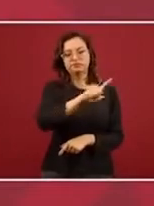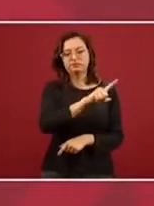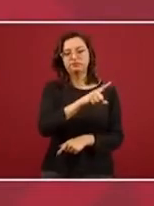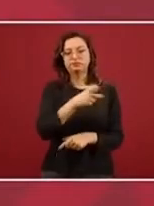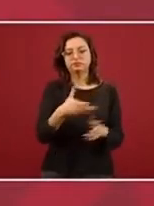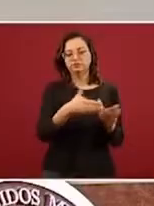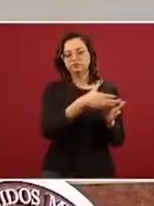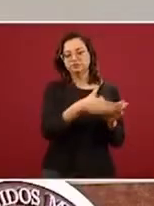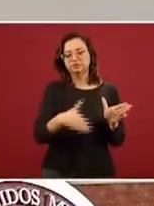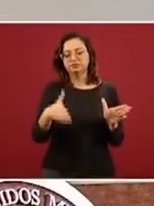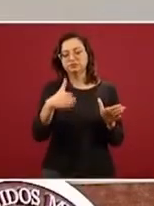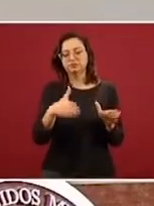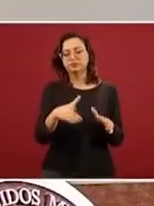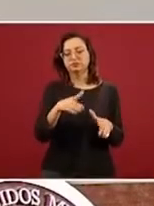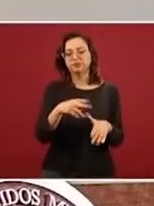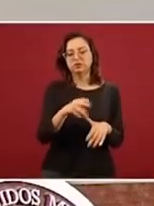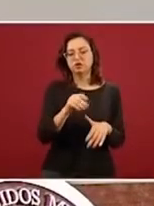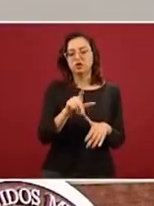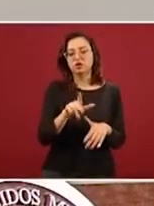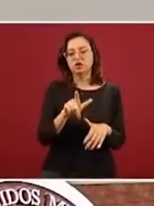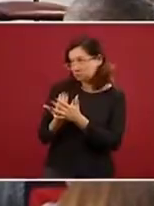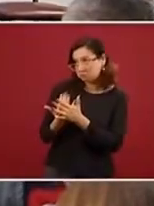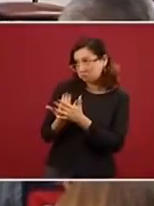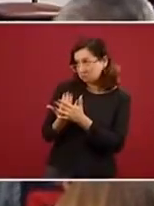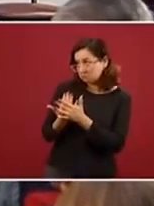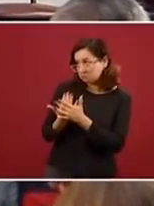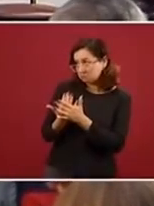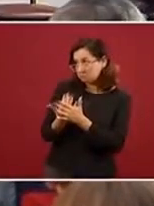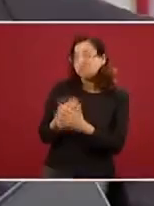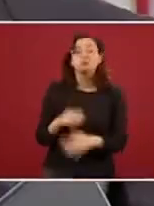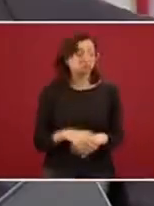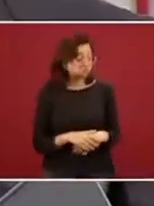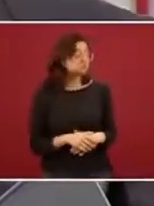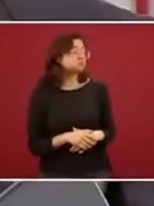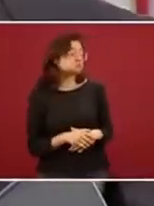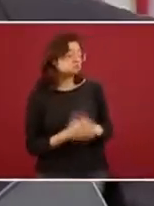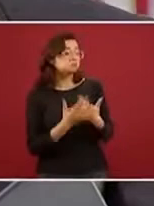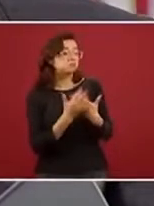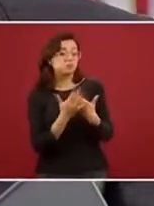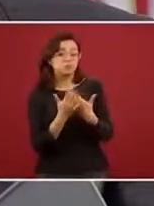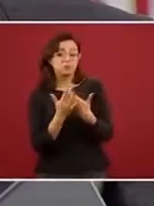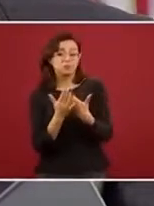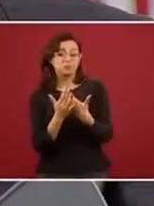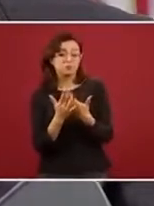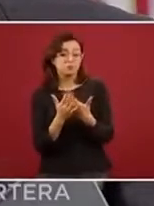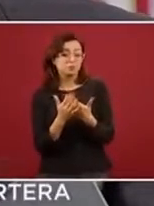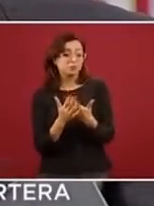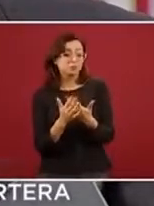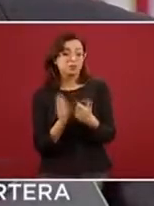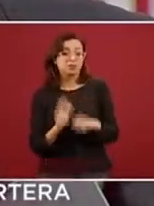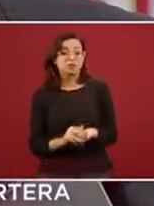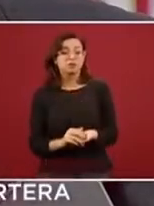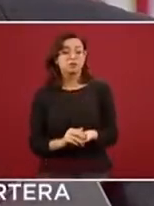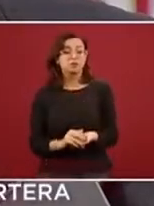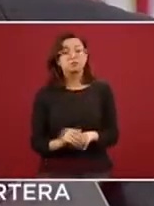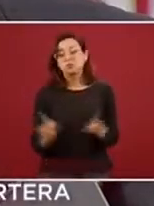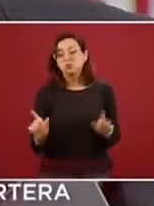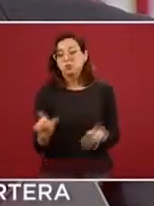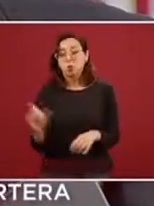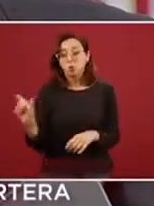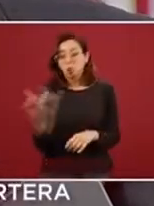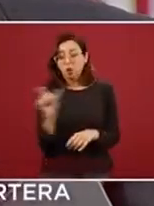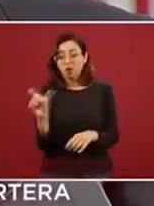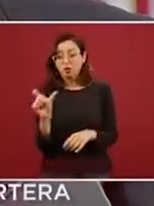escenario catastrófico de los 60 mil muertos por COVID, pero ese día López-Gatell no dio el reporte técnico. Señal informativa,